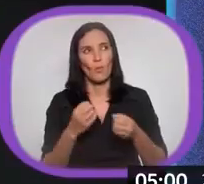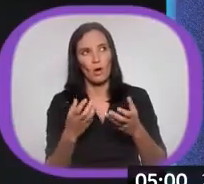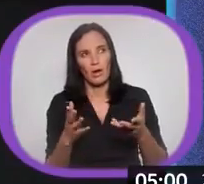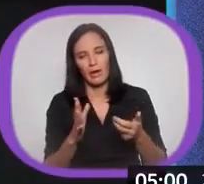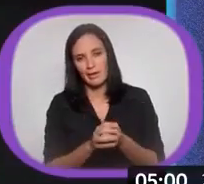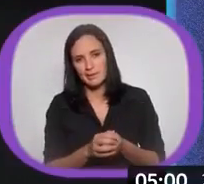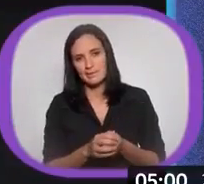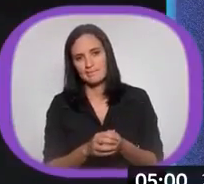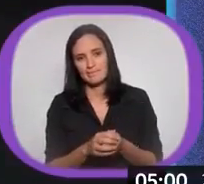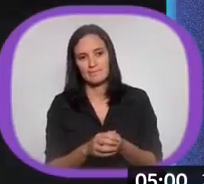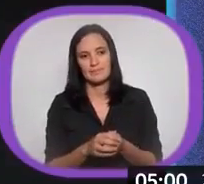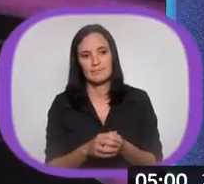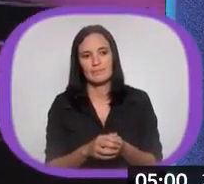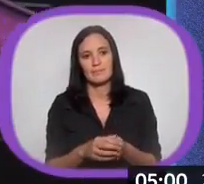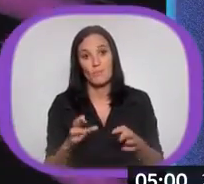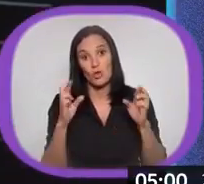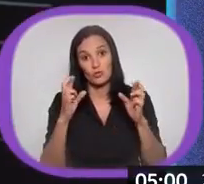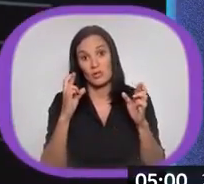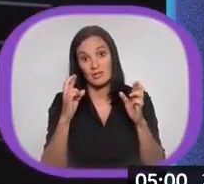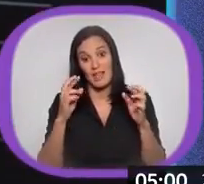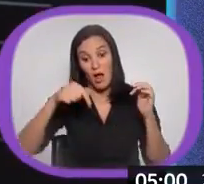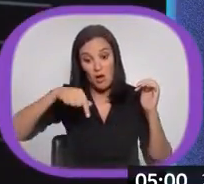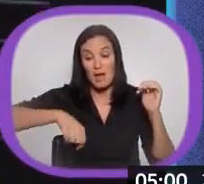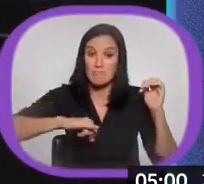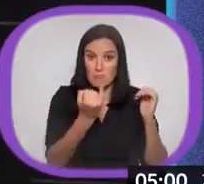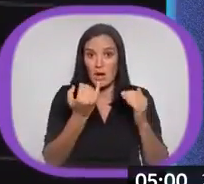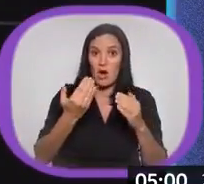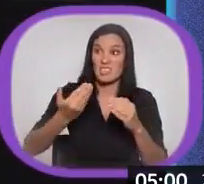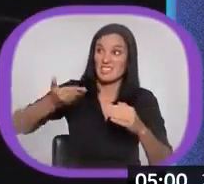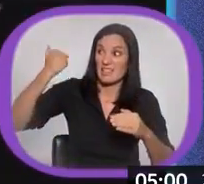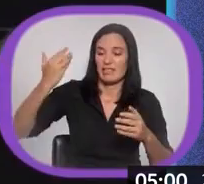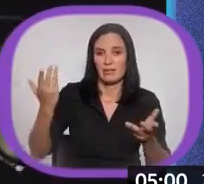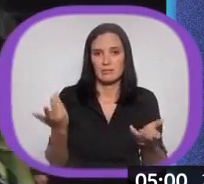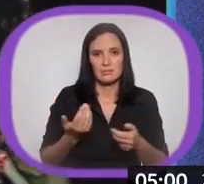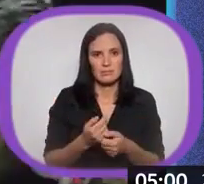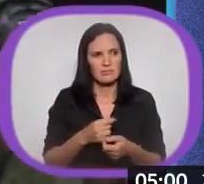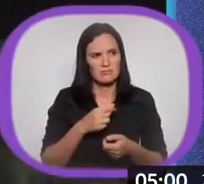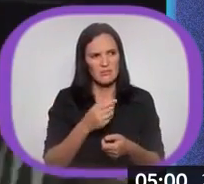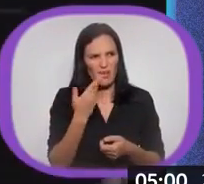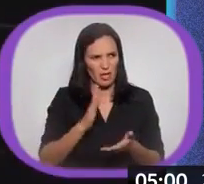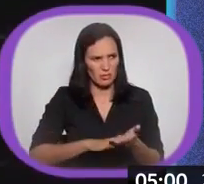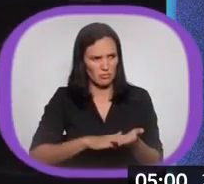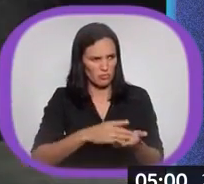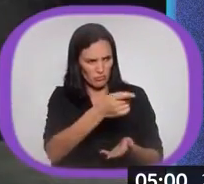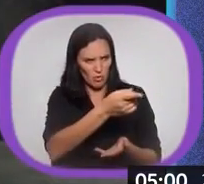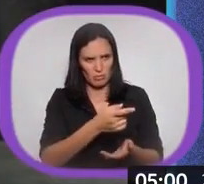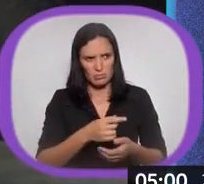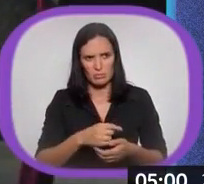Mira el lado bueno. Cuanto menos, no estamos peor que antes. ¡Habla por ti misma!